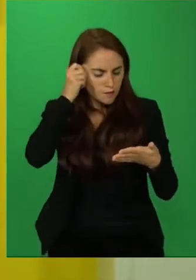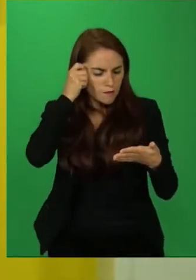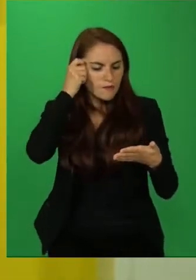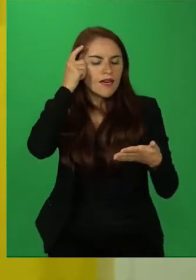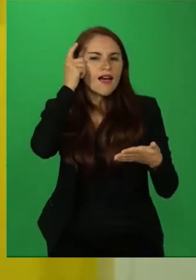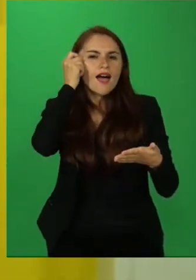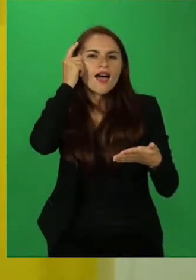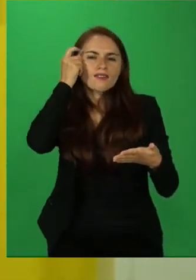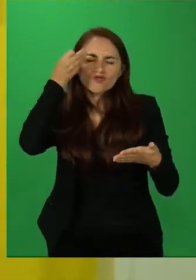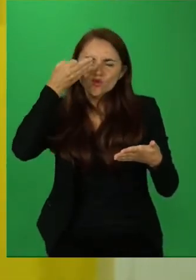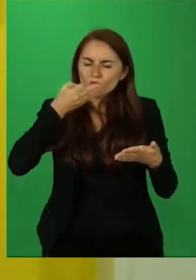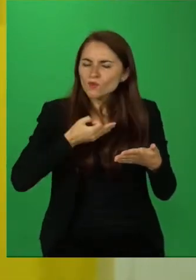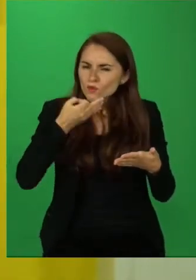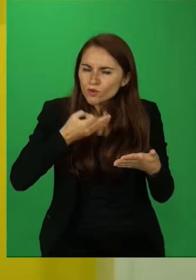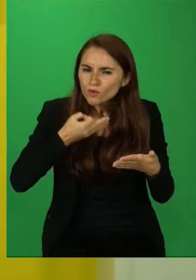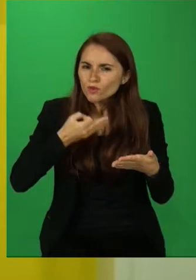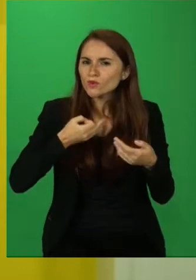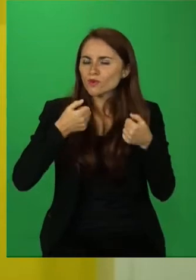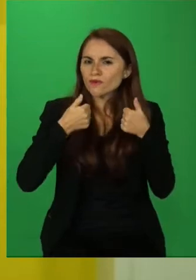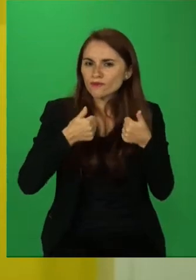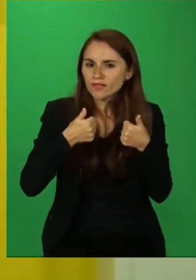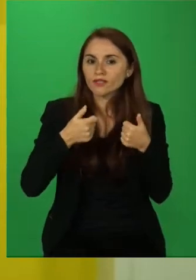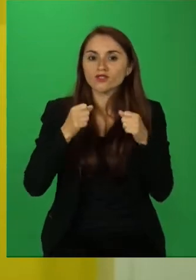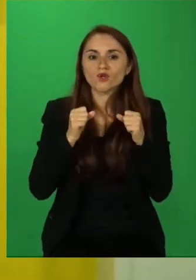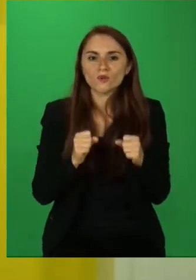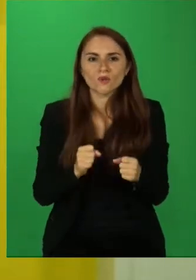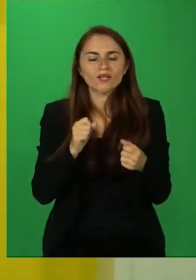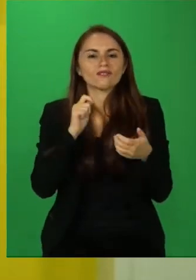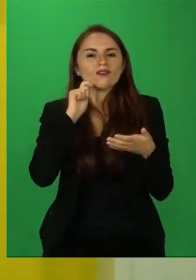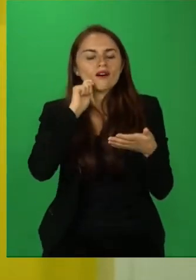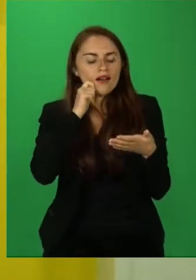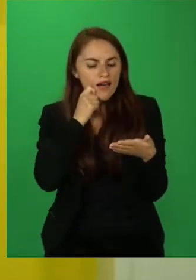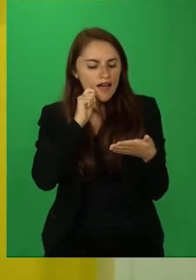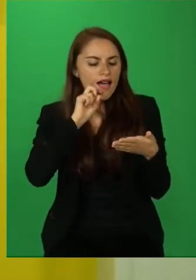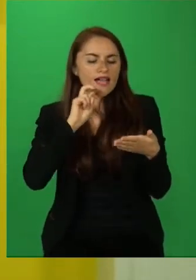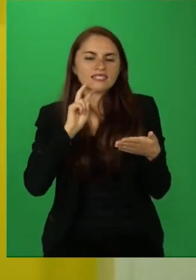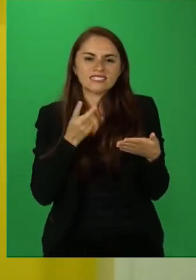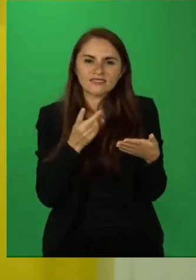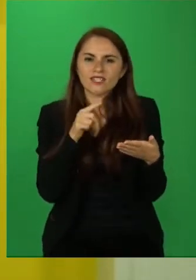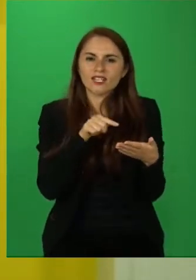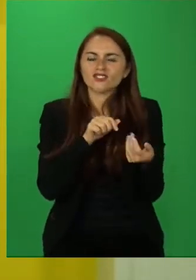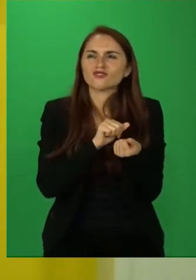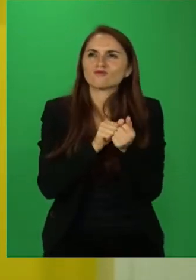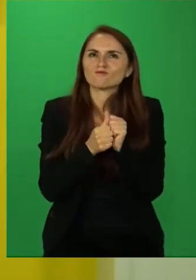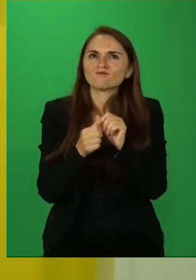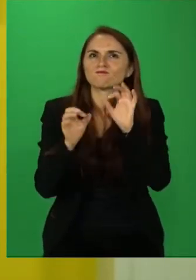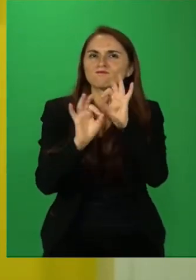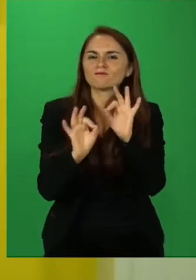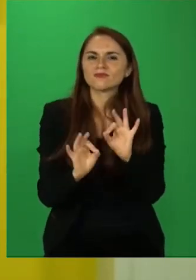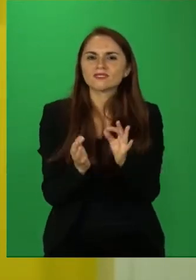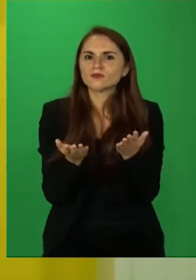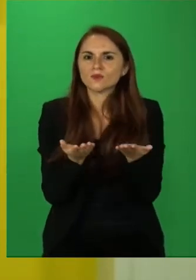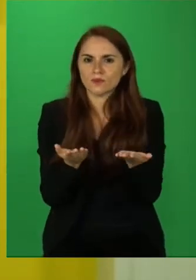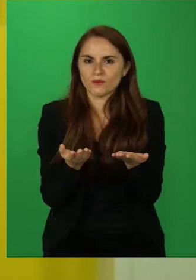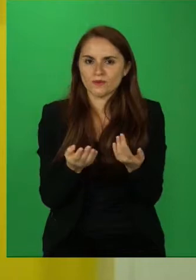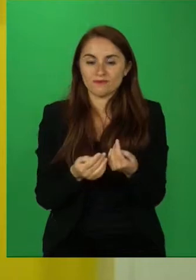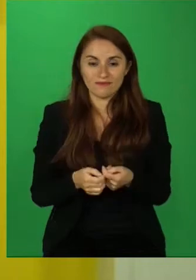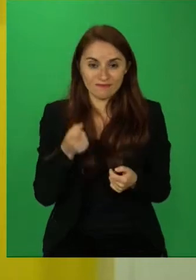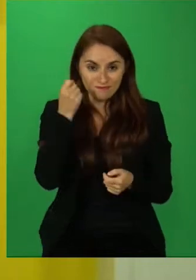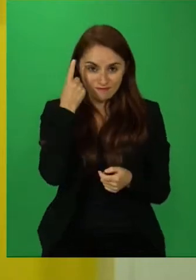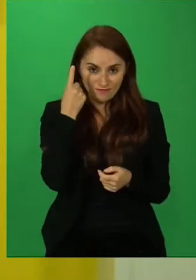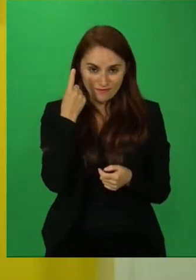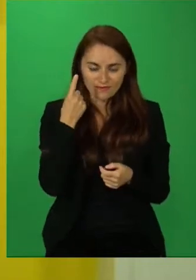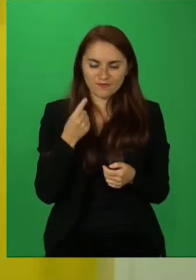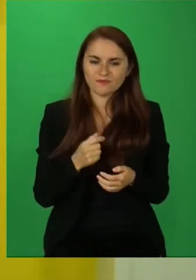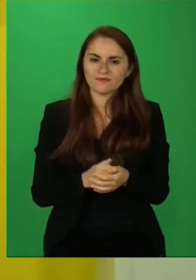la información o mensaje que soy capaz de darle un significado, un sentido. ¿Sí? ¿Me vas siguiendo?